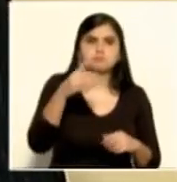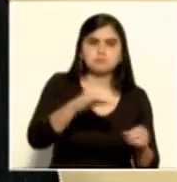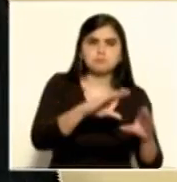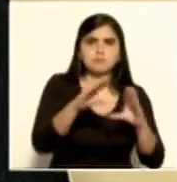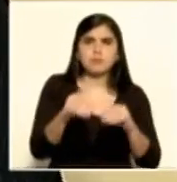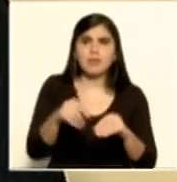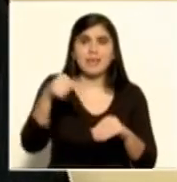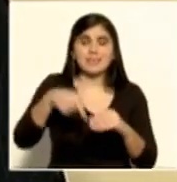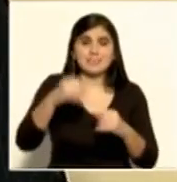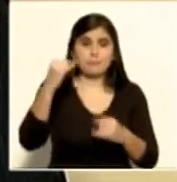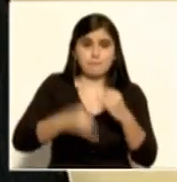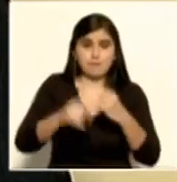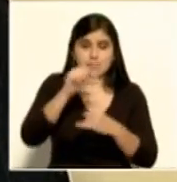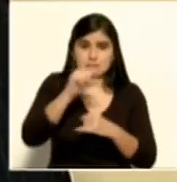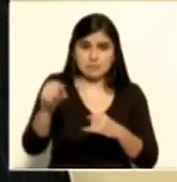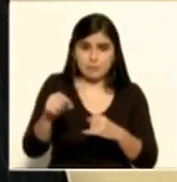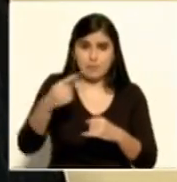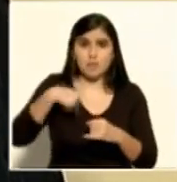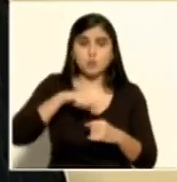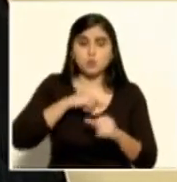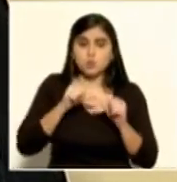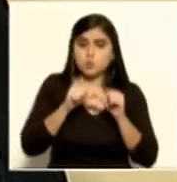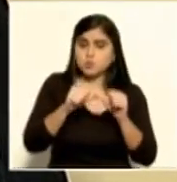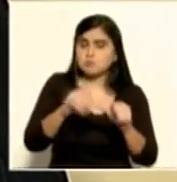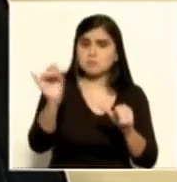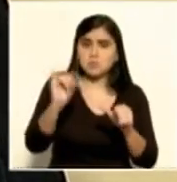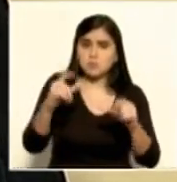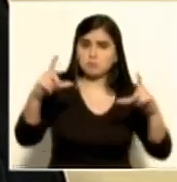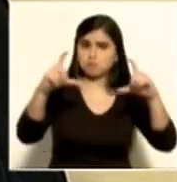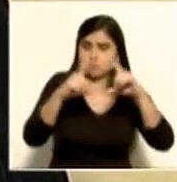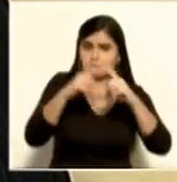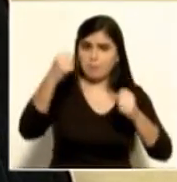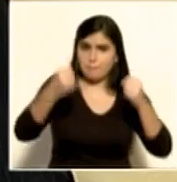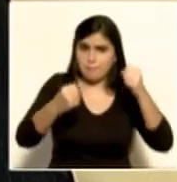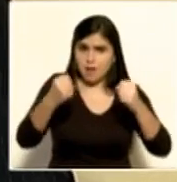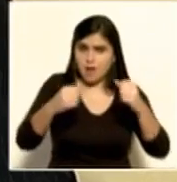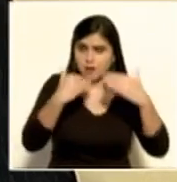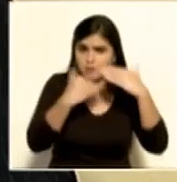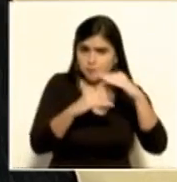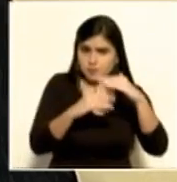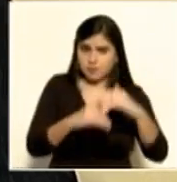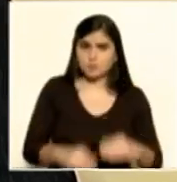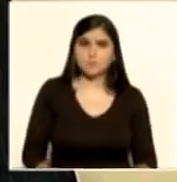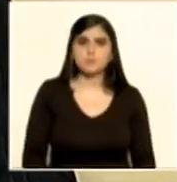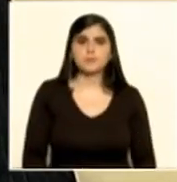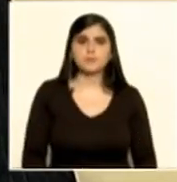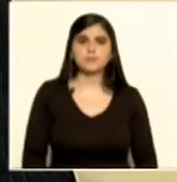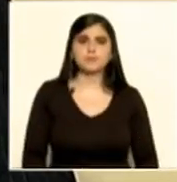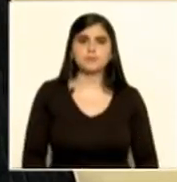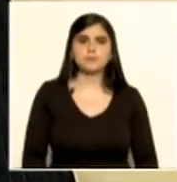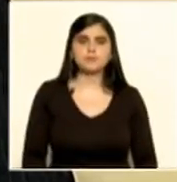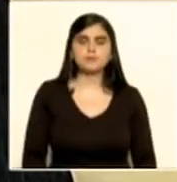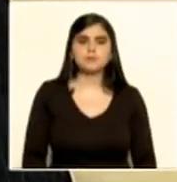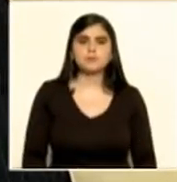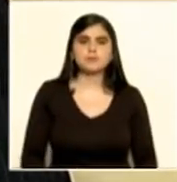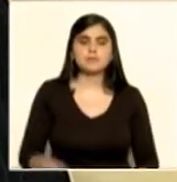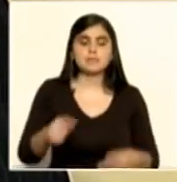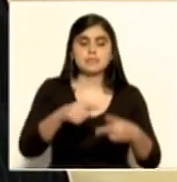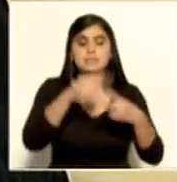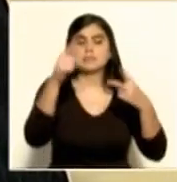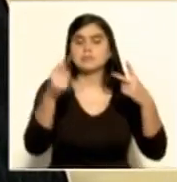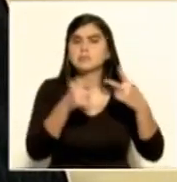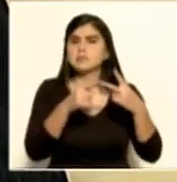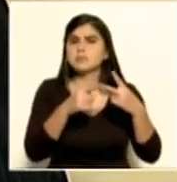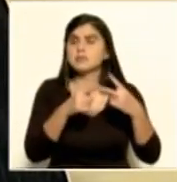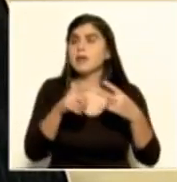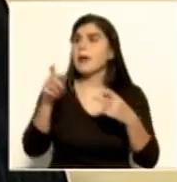semana seguimos con el esquema de placas como lo hemos venido manejando, de restricción de placas. Y la otra que era... Desde el